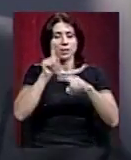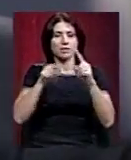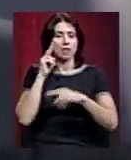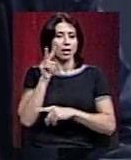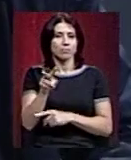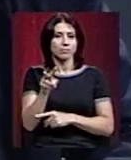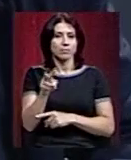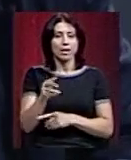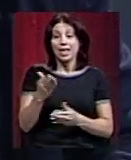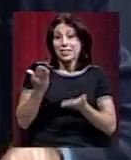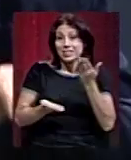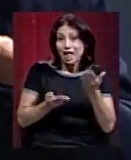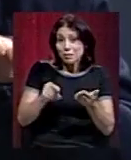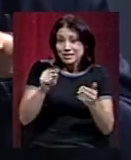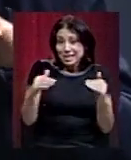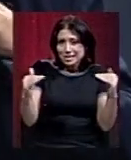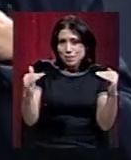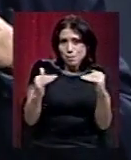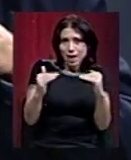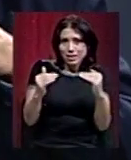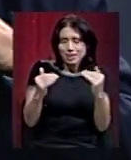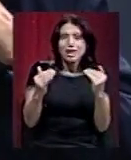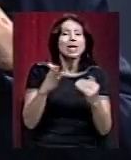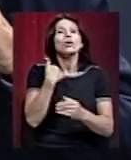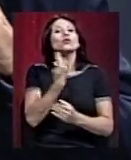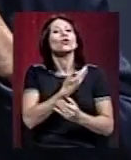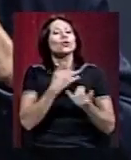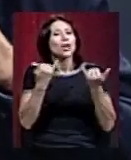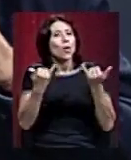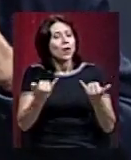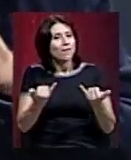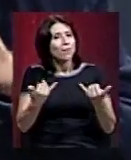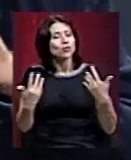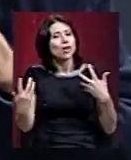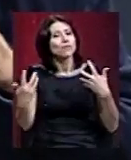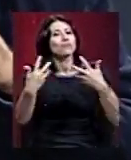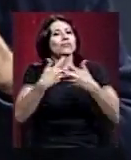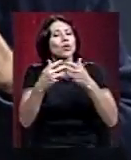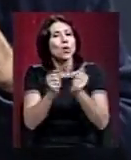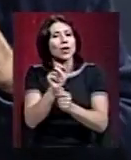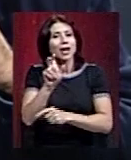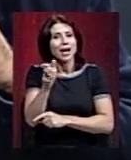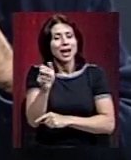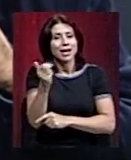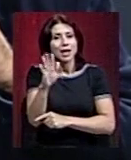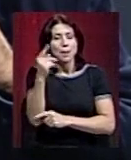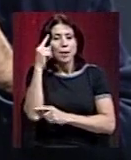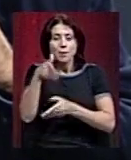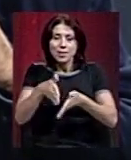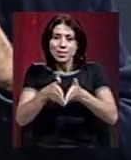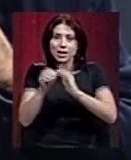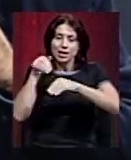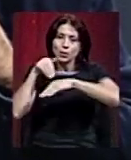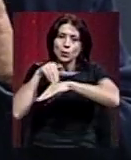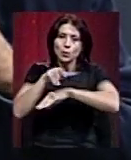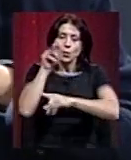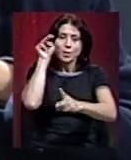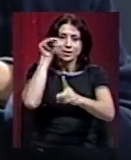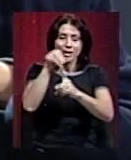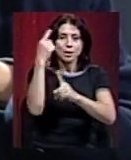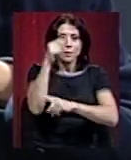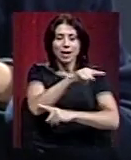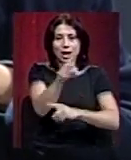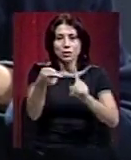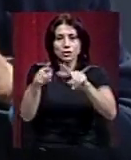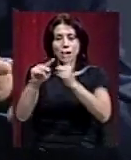En ese relativo empate, don Víctor, vamos a empatar con el canal para pedirle a que le dé a las amigas y amigos un mensaje que para